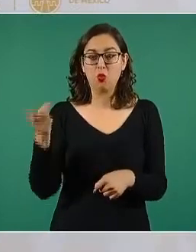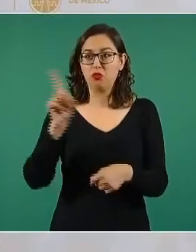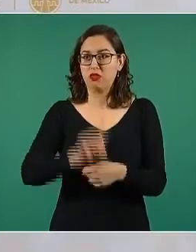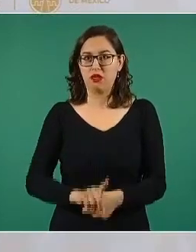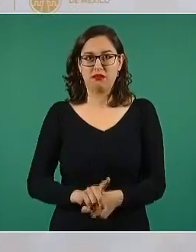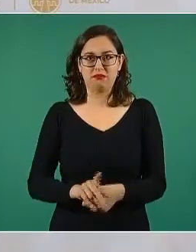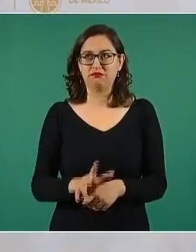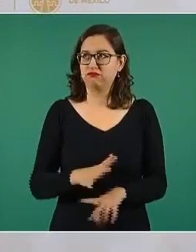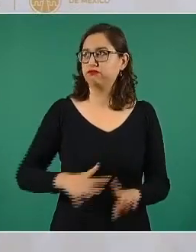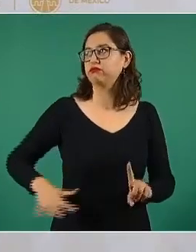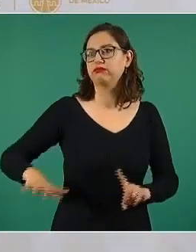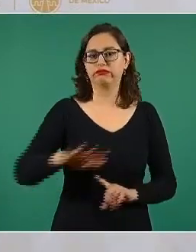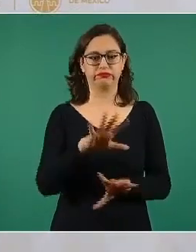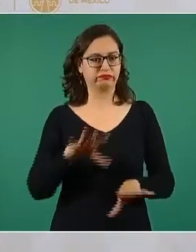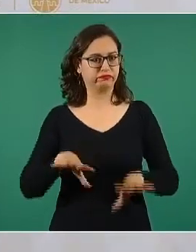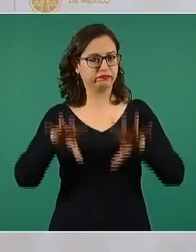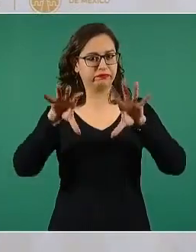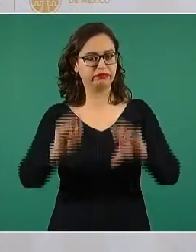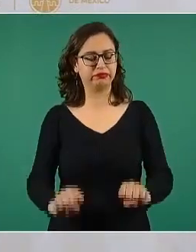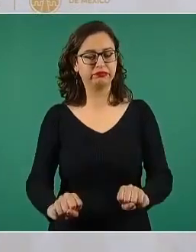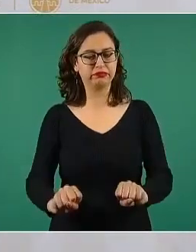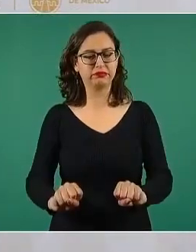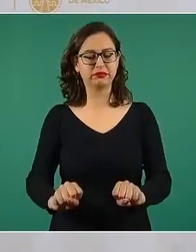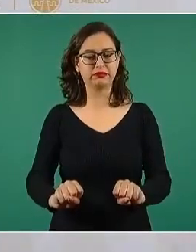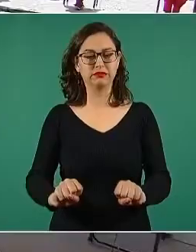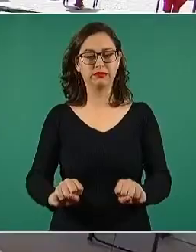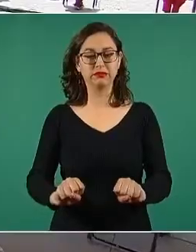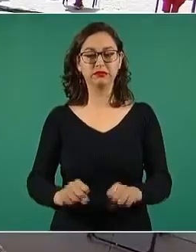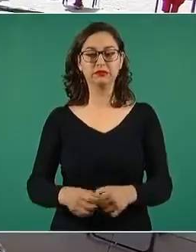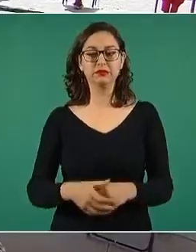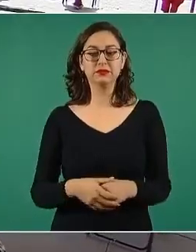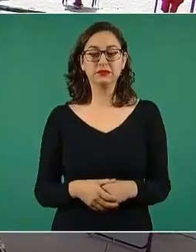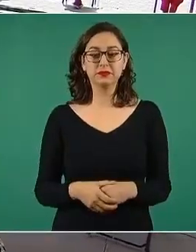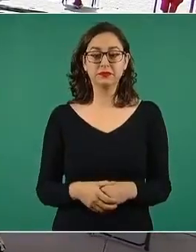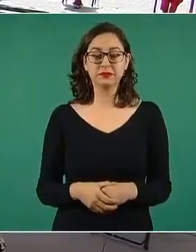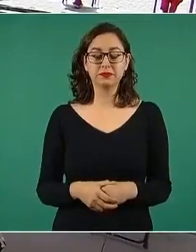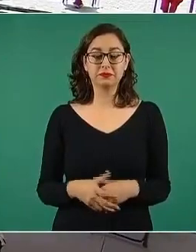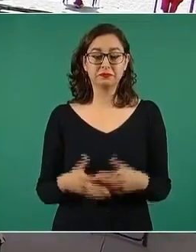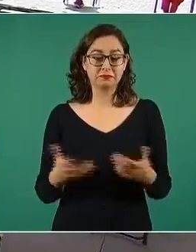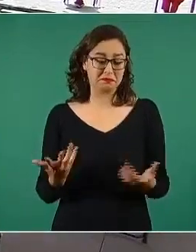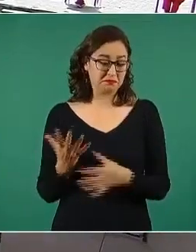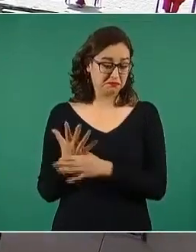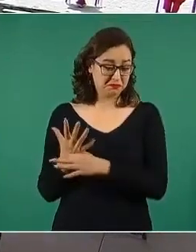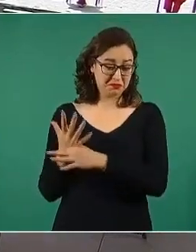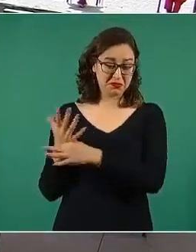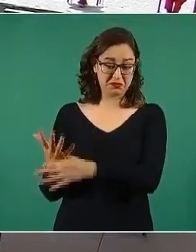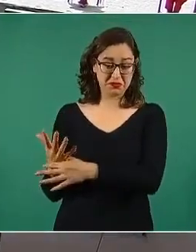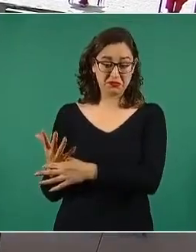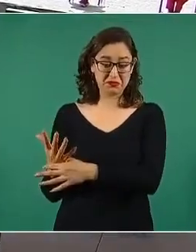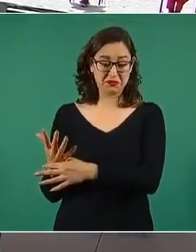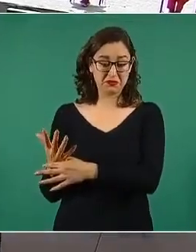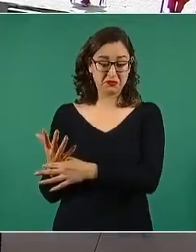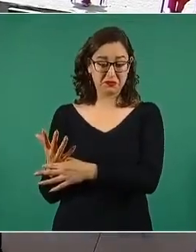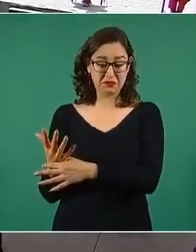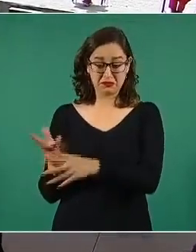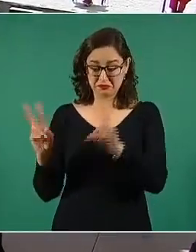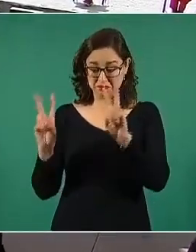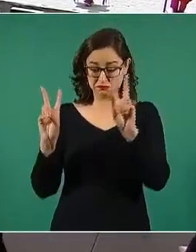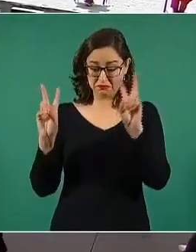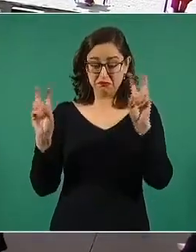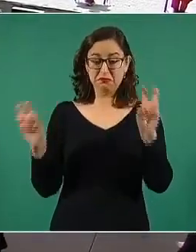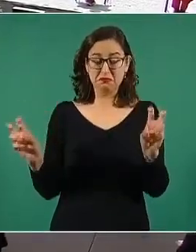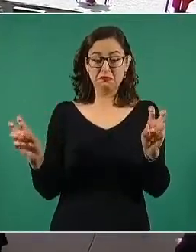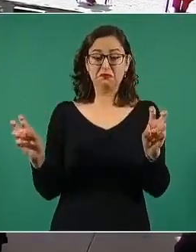toma de Tenochtitlán, según el cual, cito textualmente,